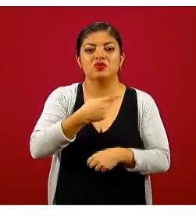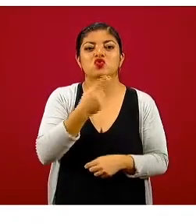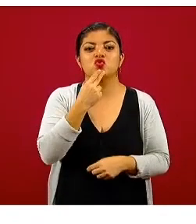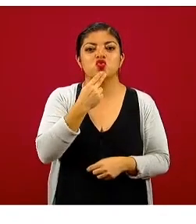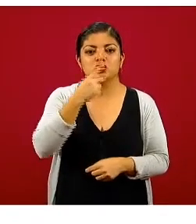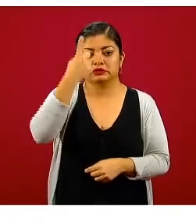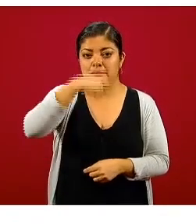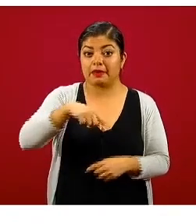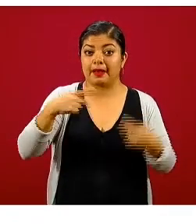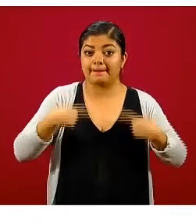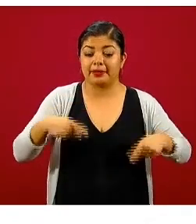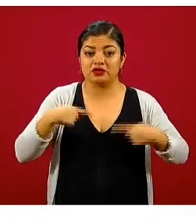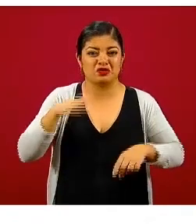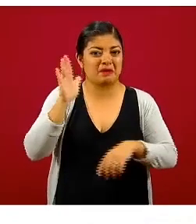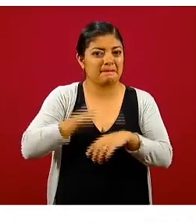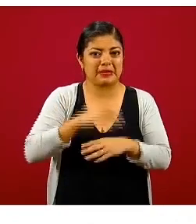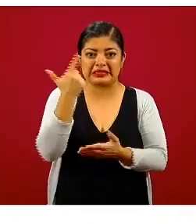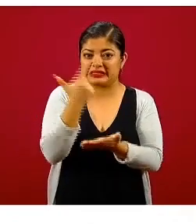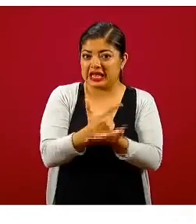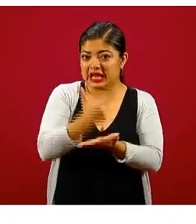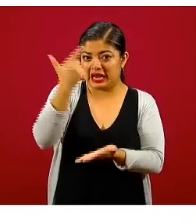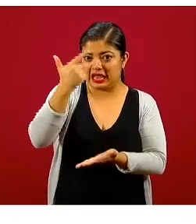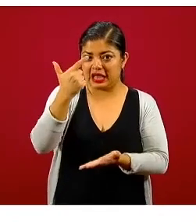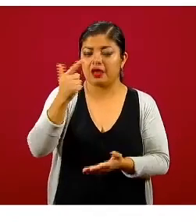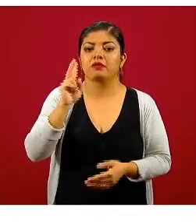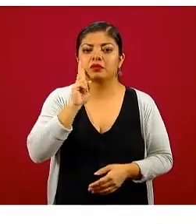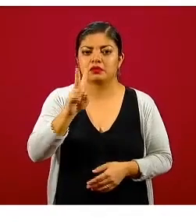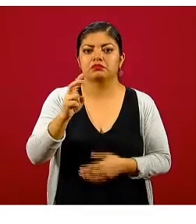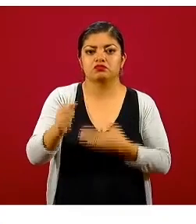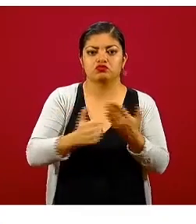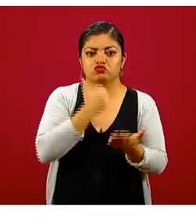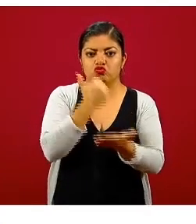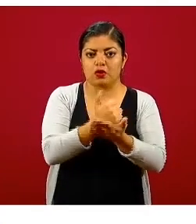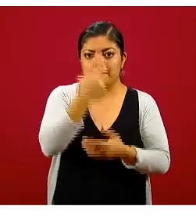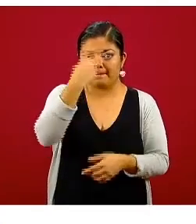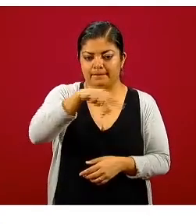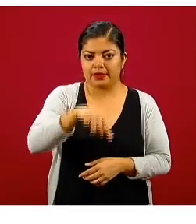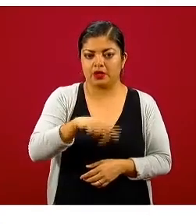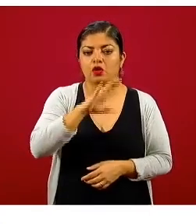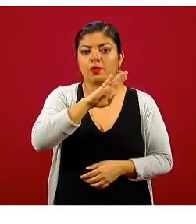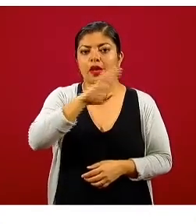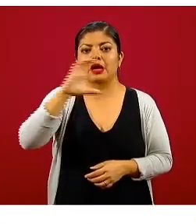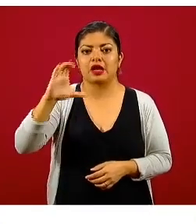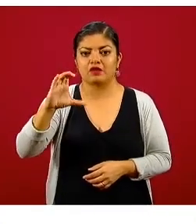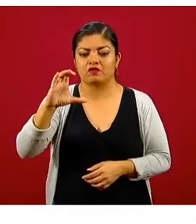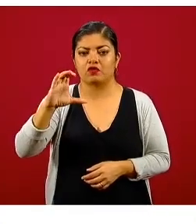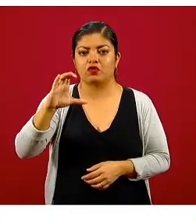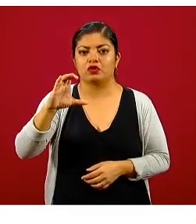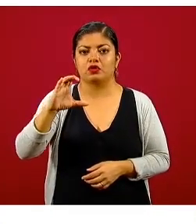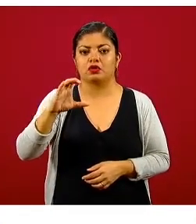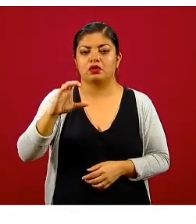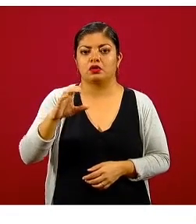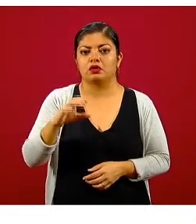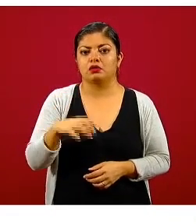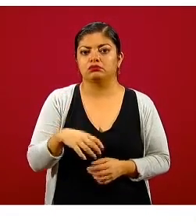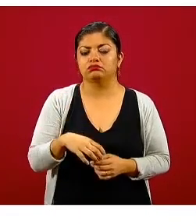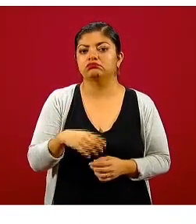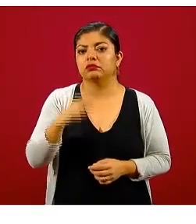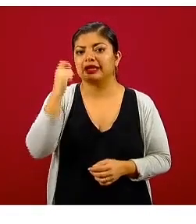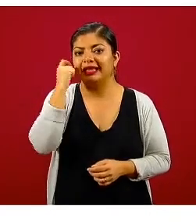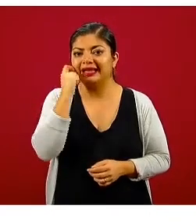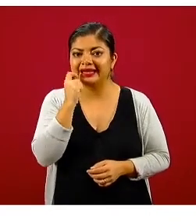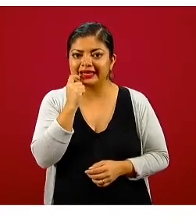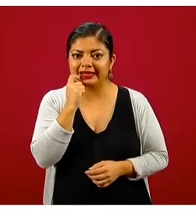los pacientes más críticos. Y aquí vemos Ciudad de México, Baja California, México y